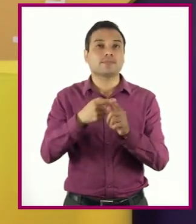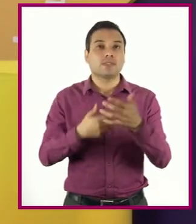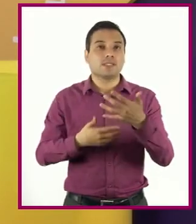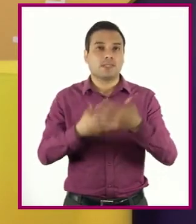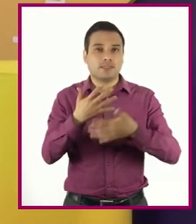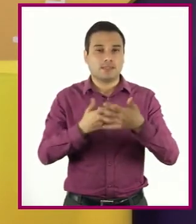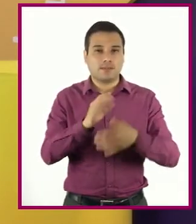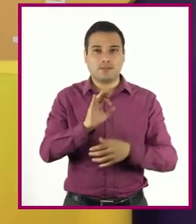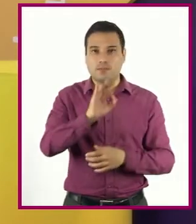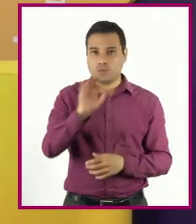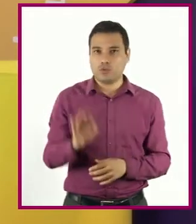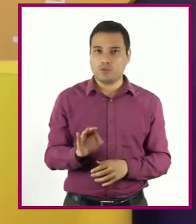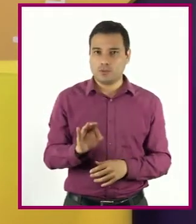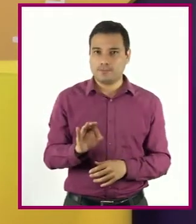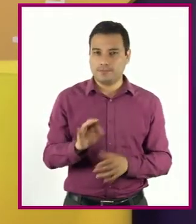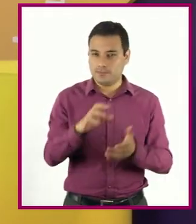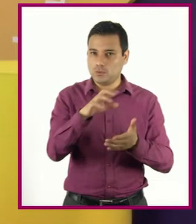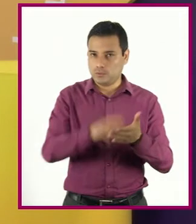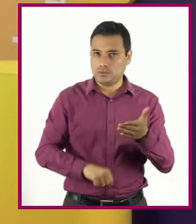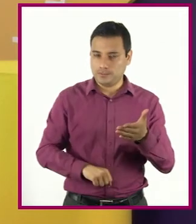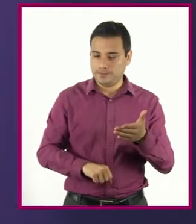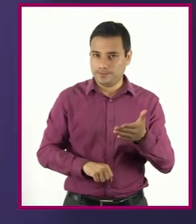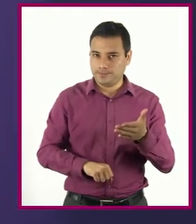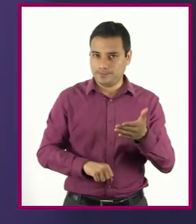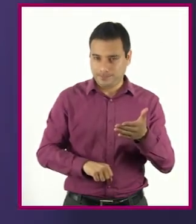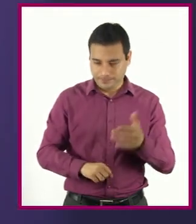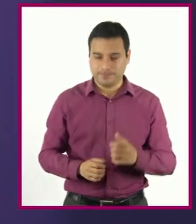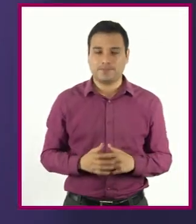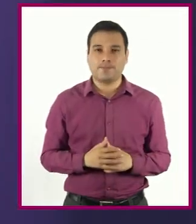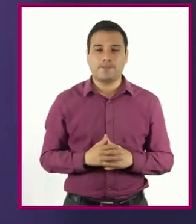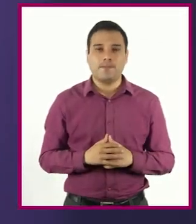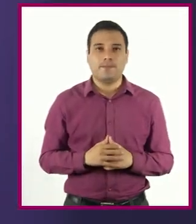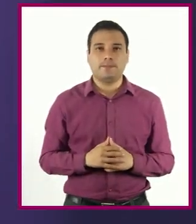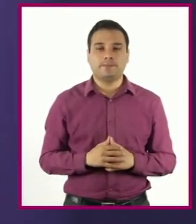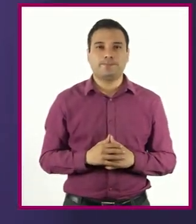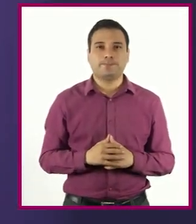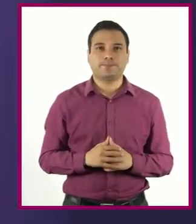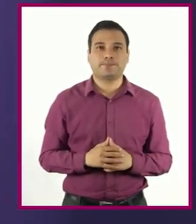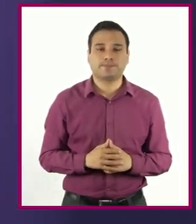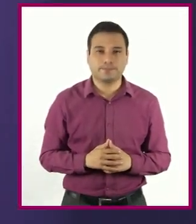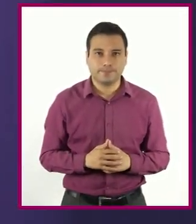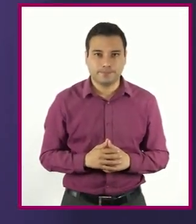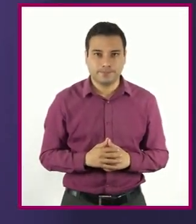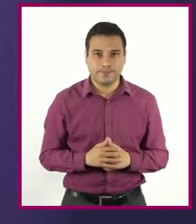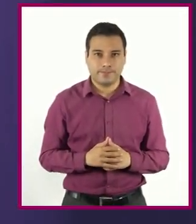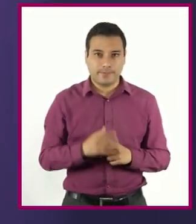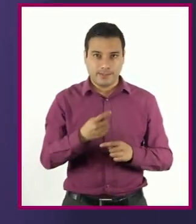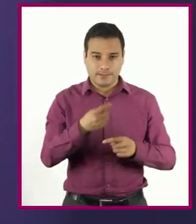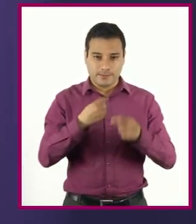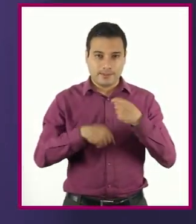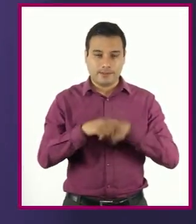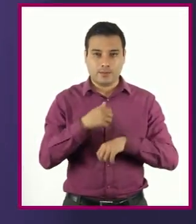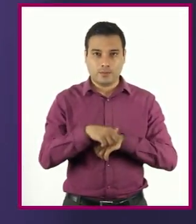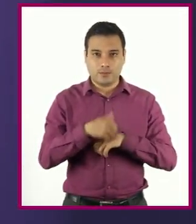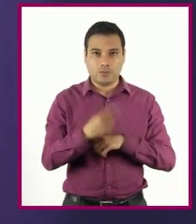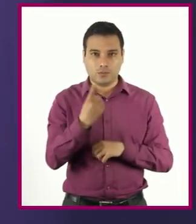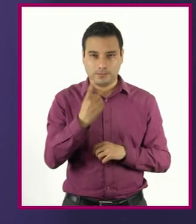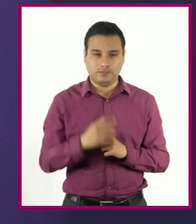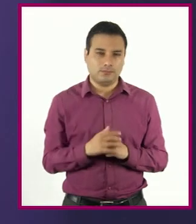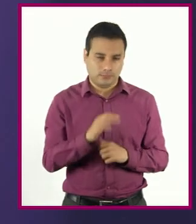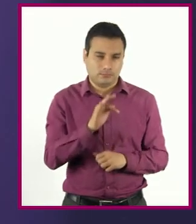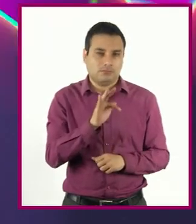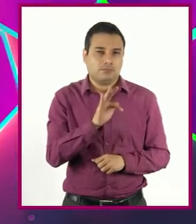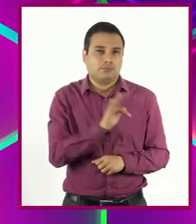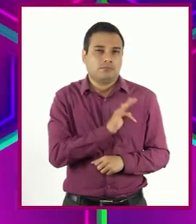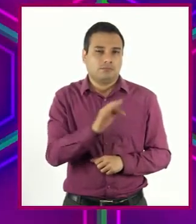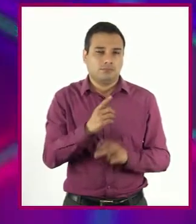el 15% de descuento adicional. En la primera tienda, se pueden emplear las siguientes